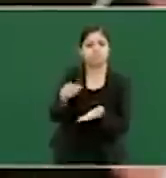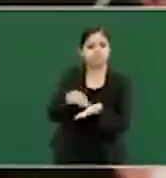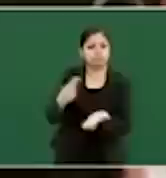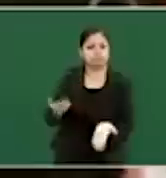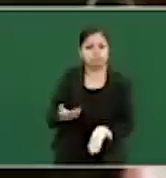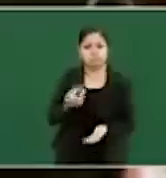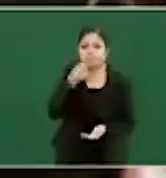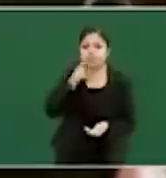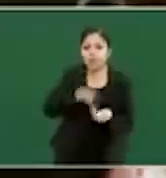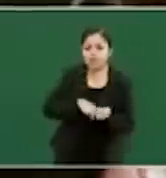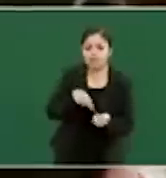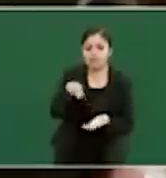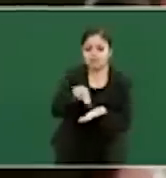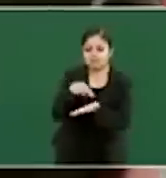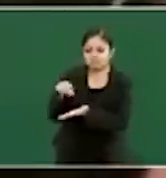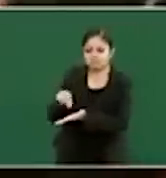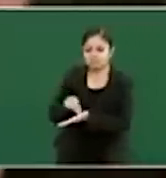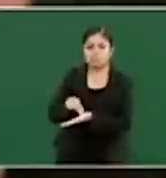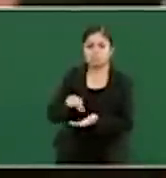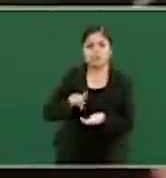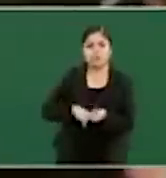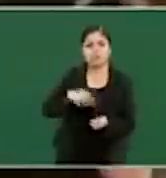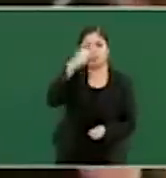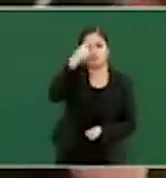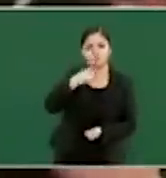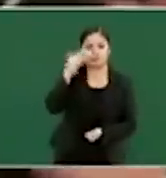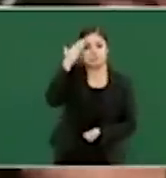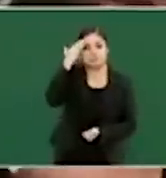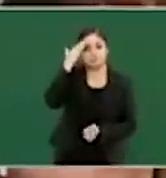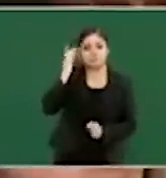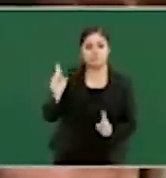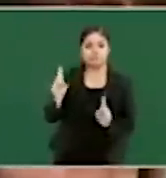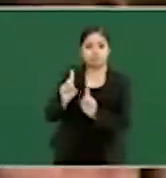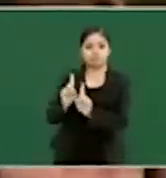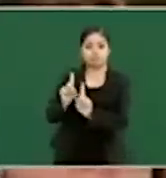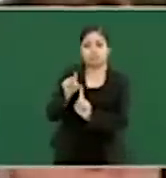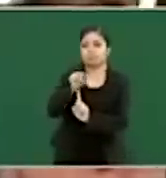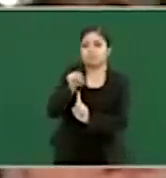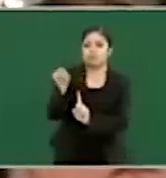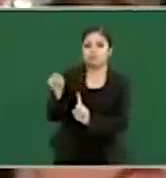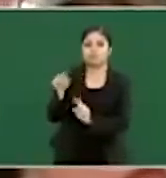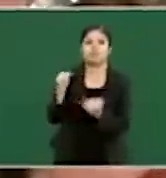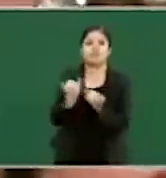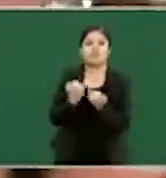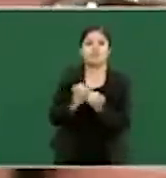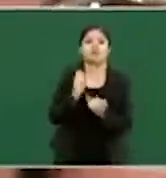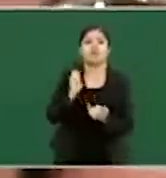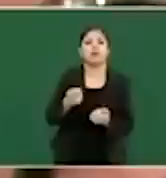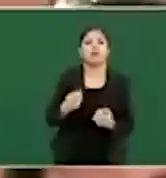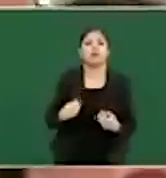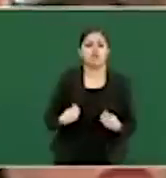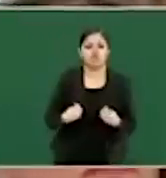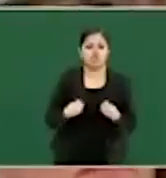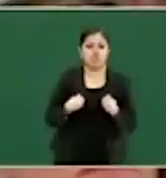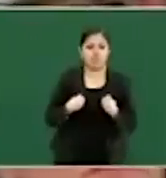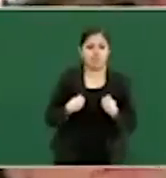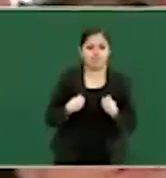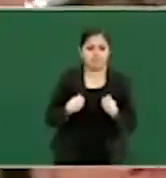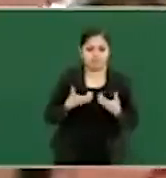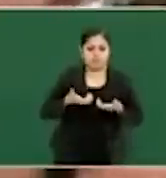tienen coincidencias en cuanto a sus representantes y también respecto a los domicilios. Hay una serie